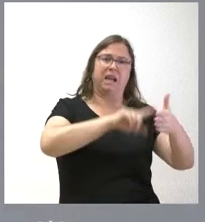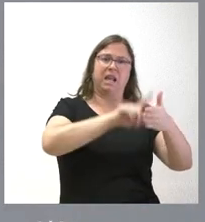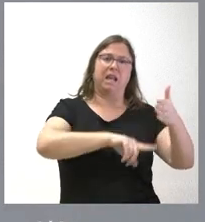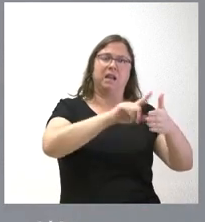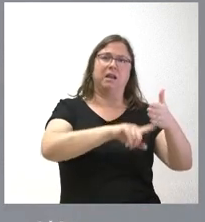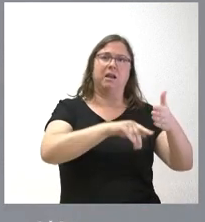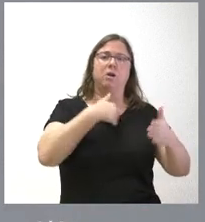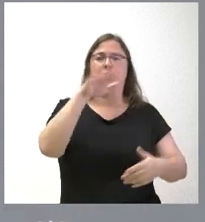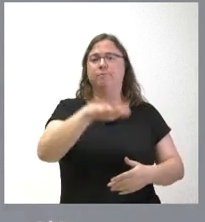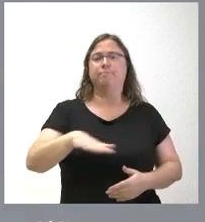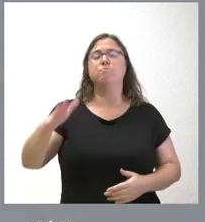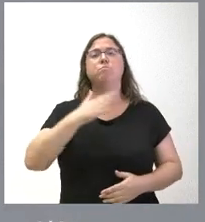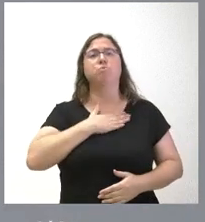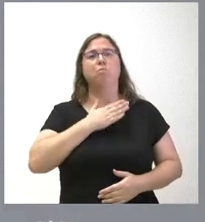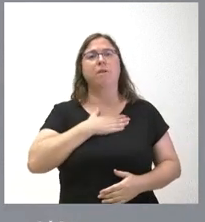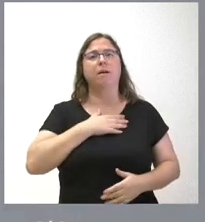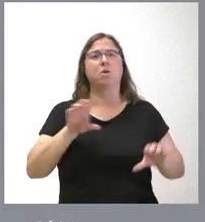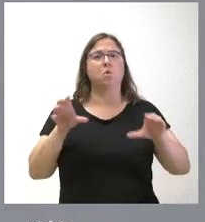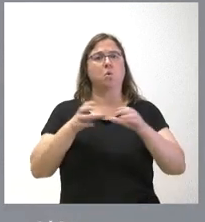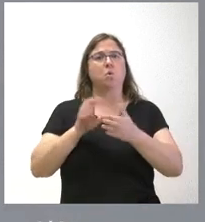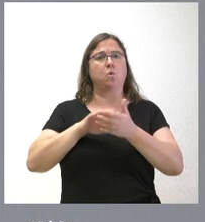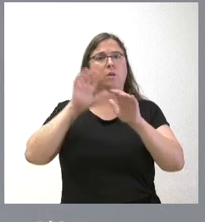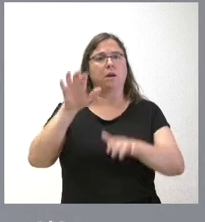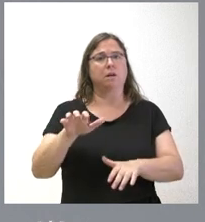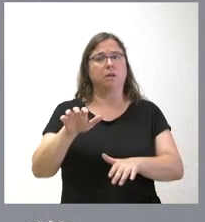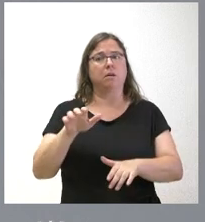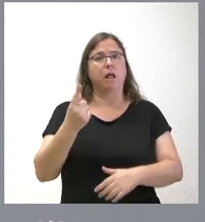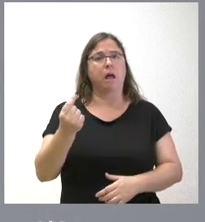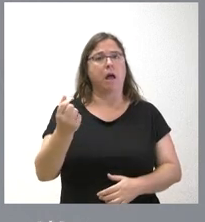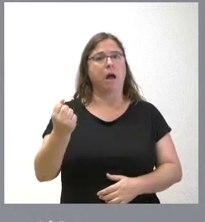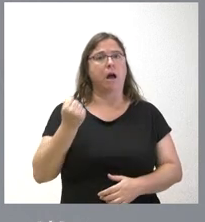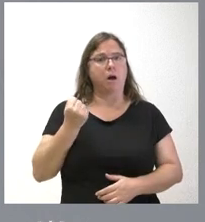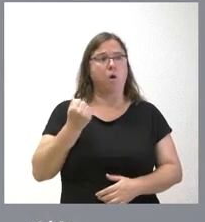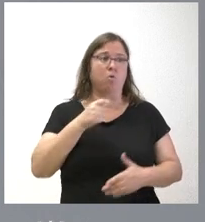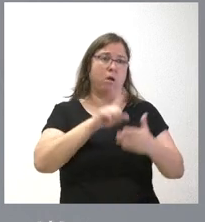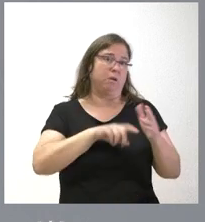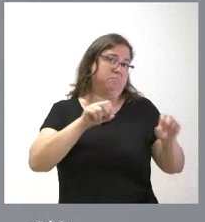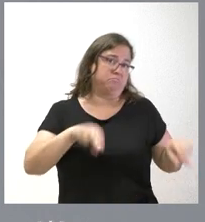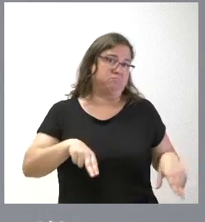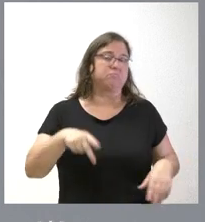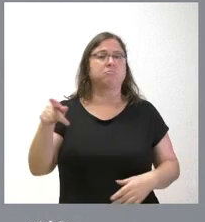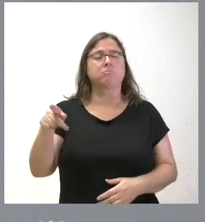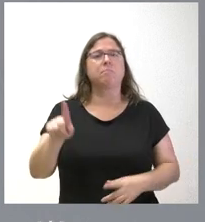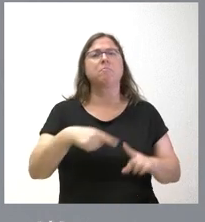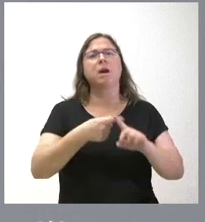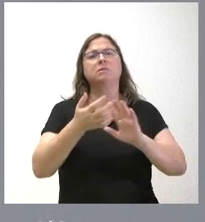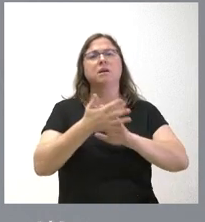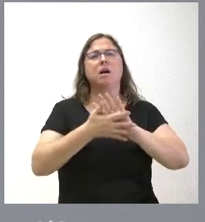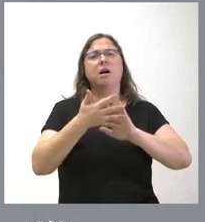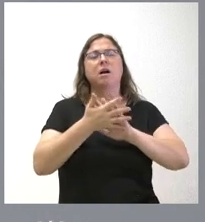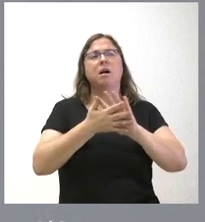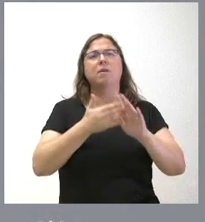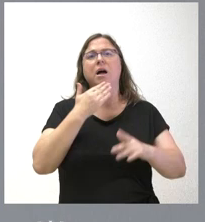ubicación en propiedad de la junta de Castilla y león y esto suponía un ahorro en los alquileres que se estaba hablando de algunos